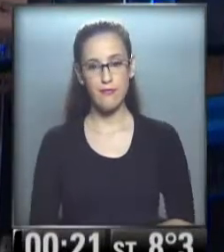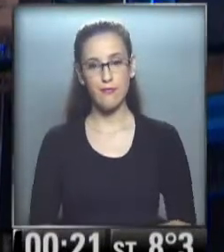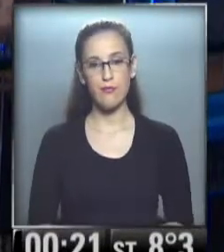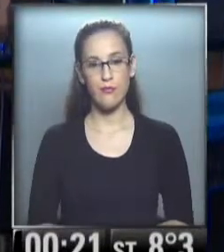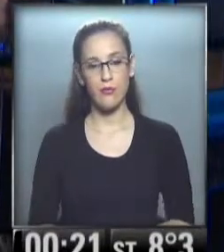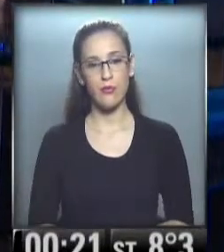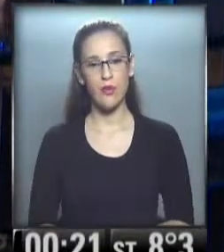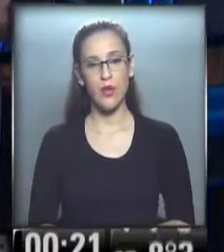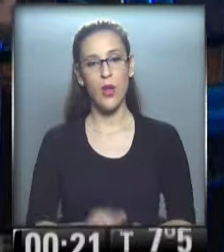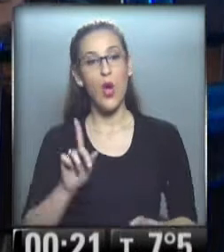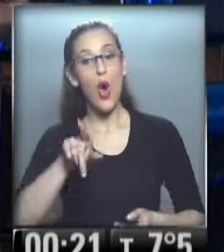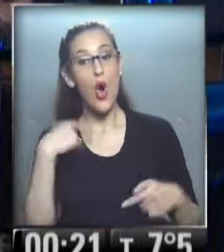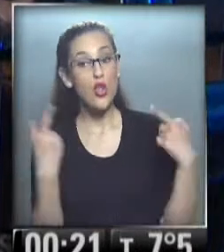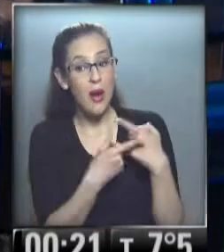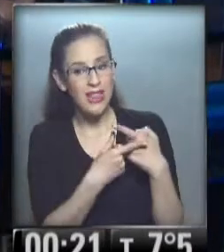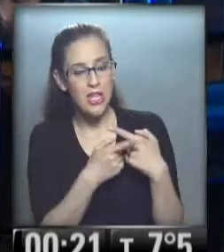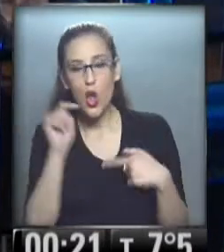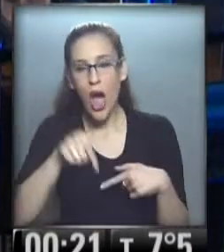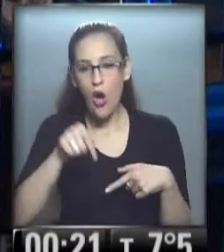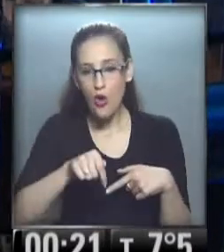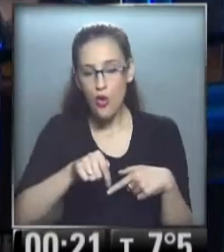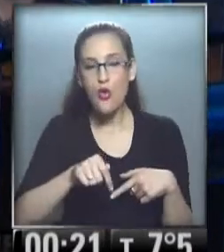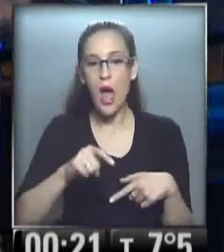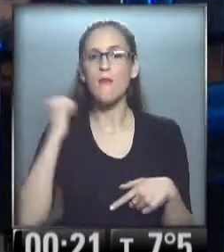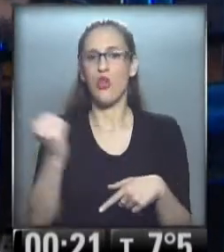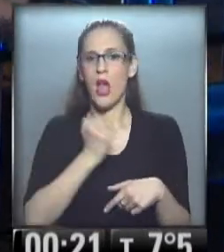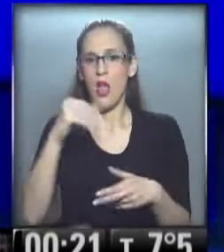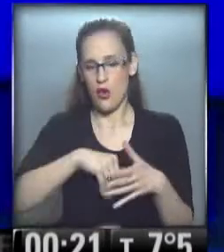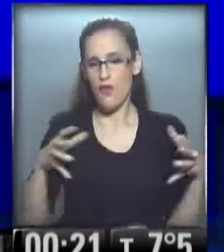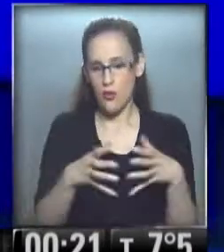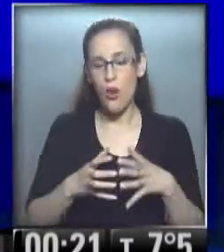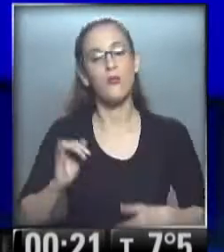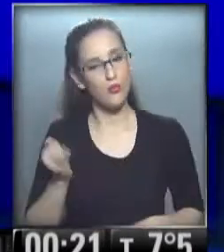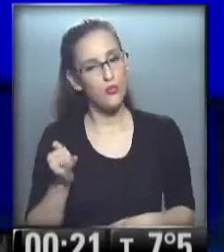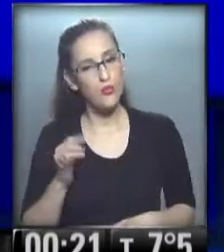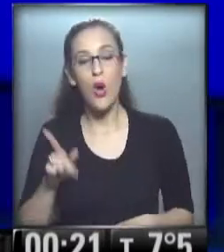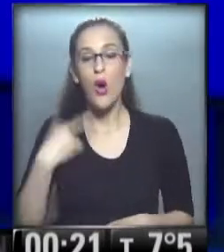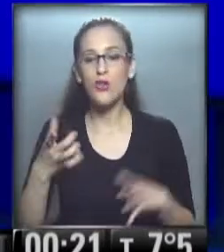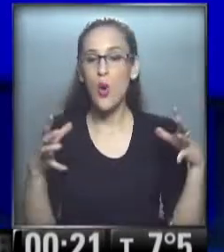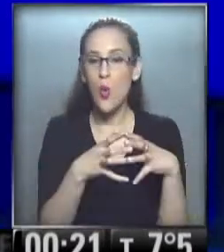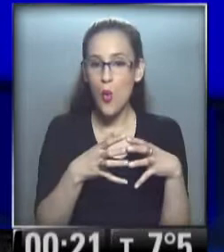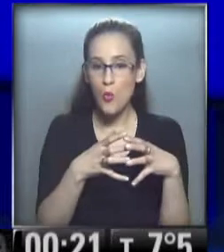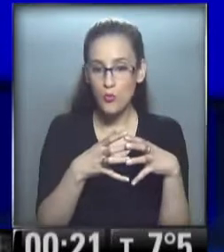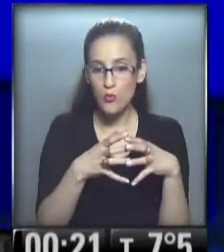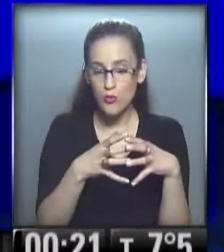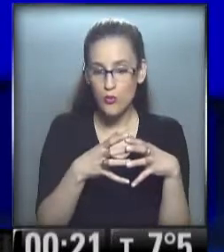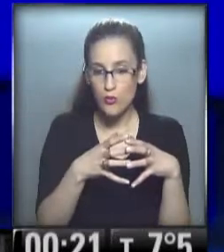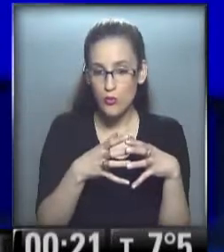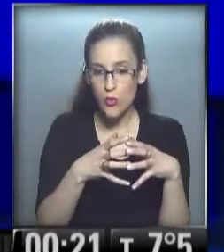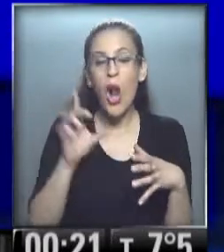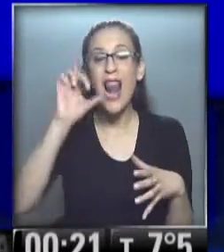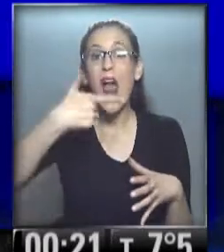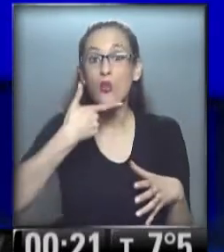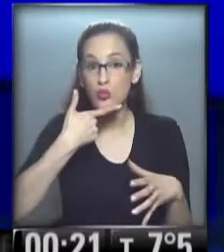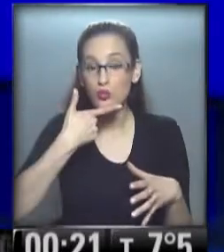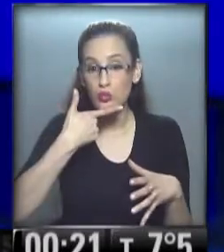hay otro partido en este momento importante para fútbol argentina exactamente otro equipo nacional que está compitiendo en este caso estamos hablando de lanús que